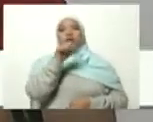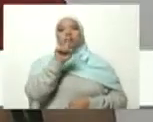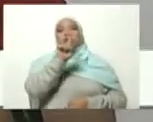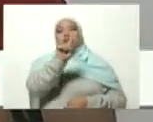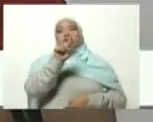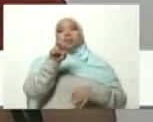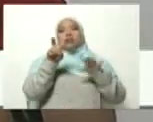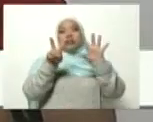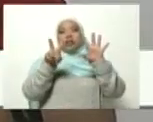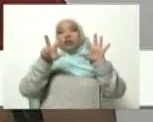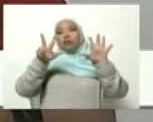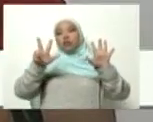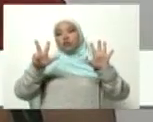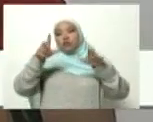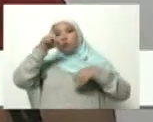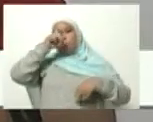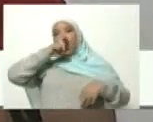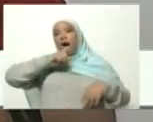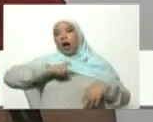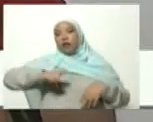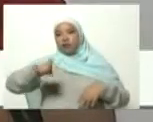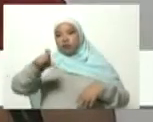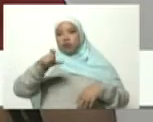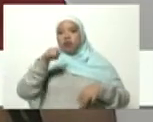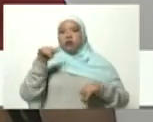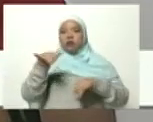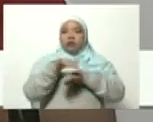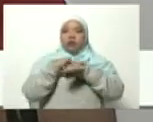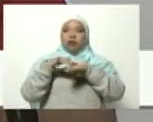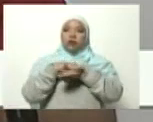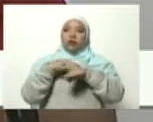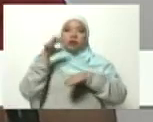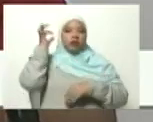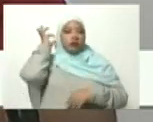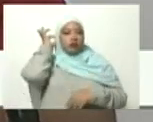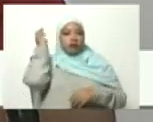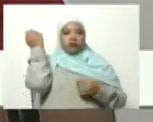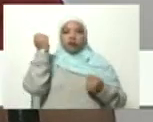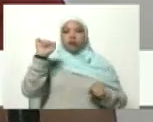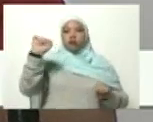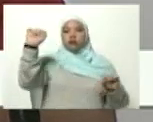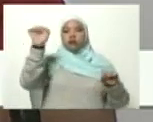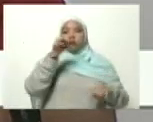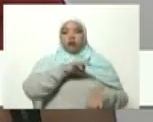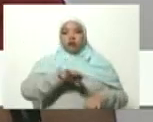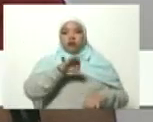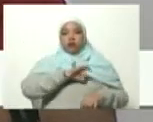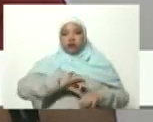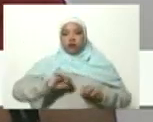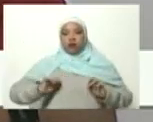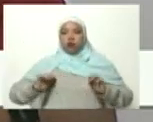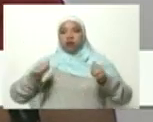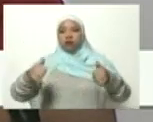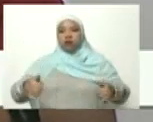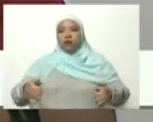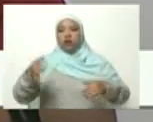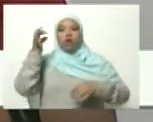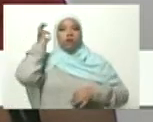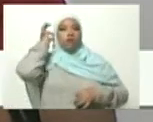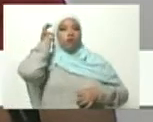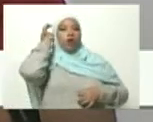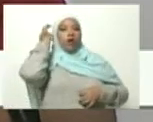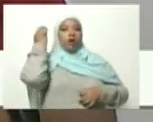178 años del fallecimiento de Flora Tristán, primera feminista socialista, pionera, perdón, del feminismo